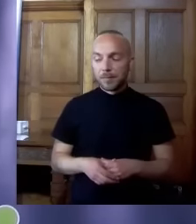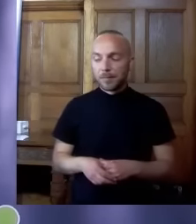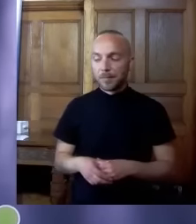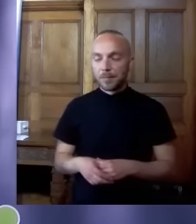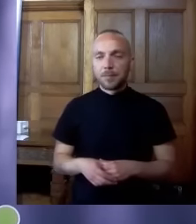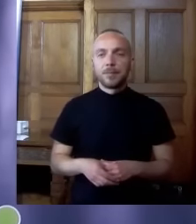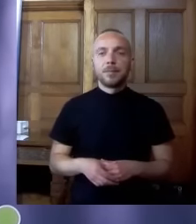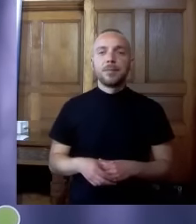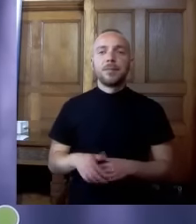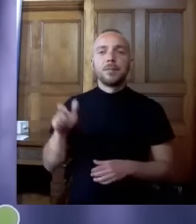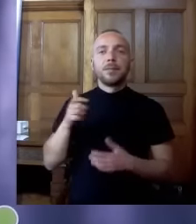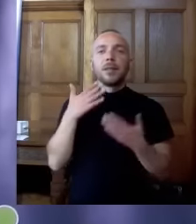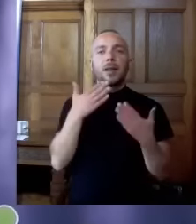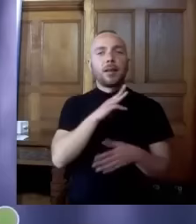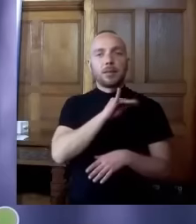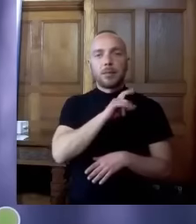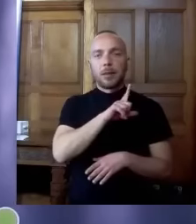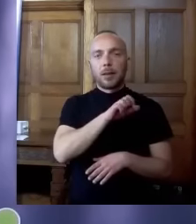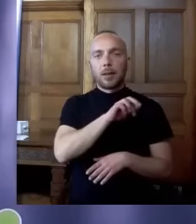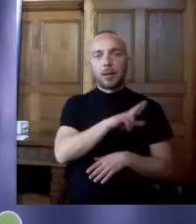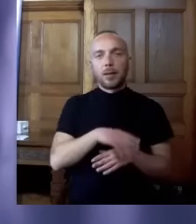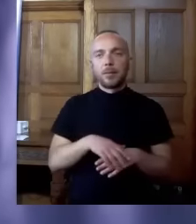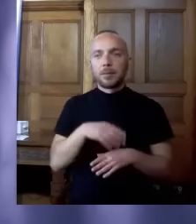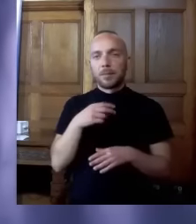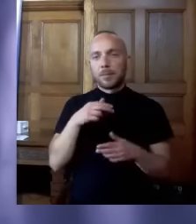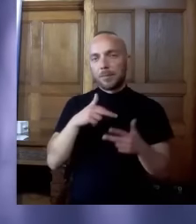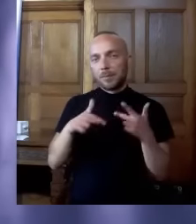m eser Pilar